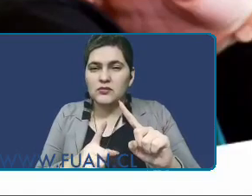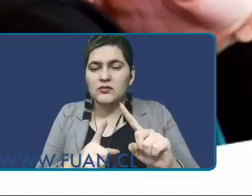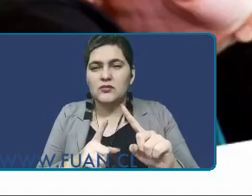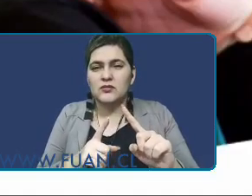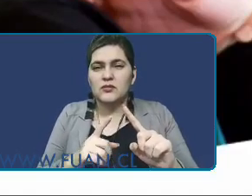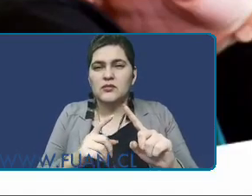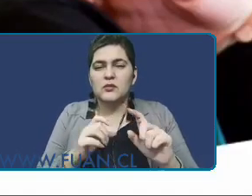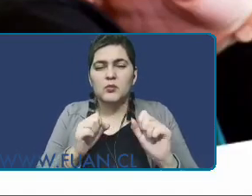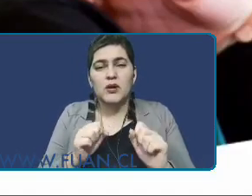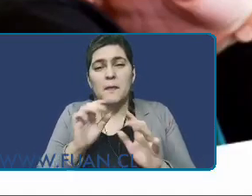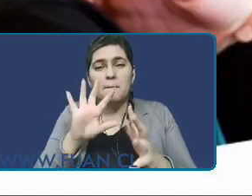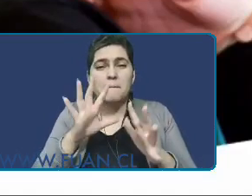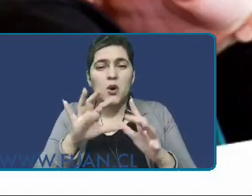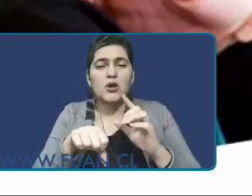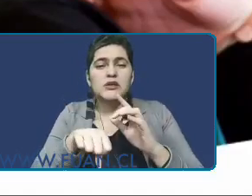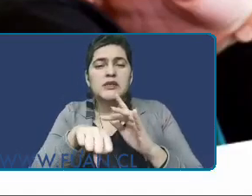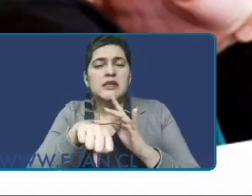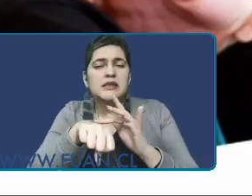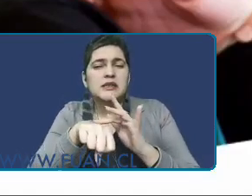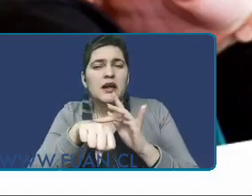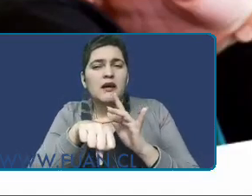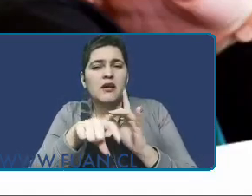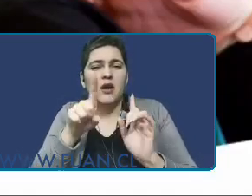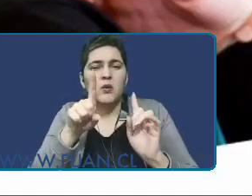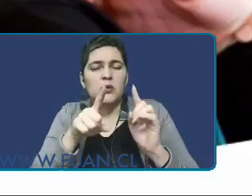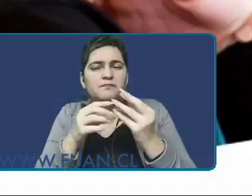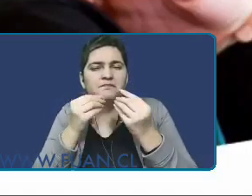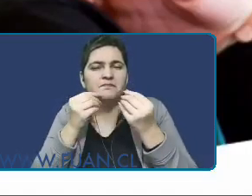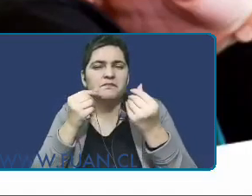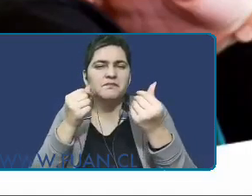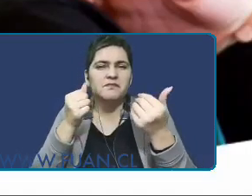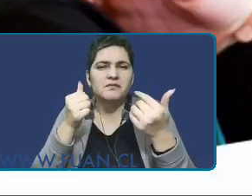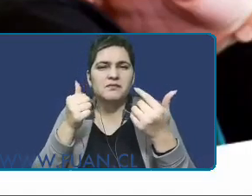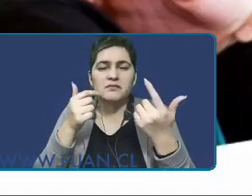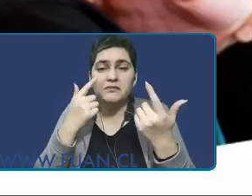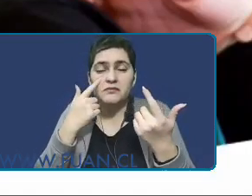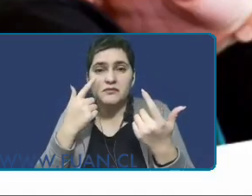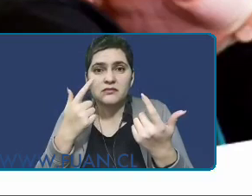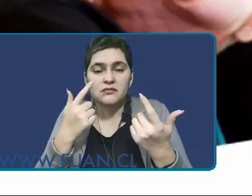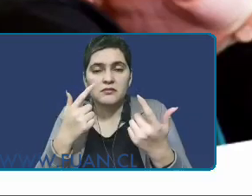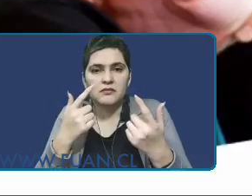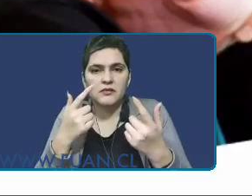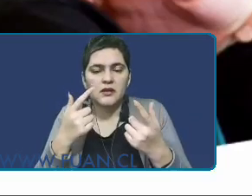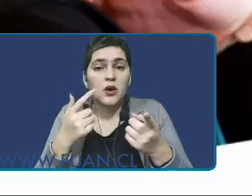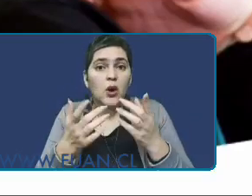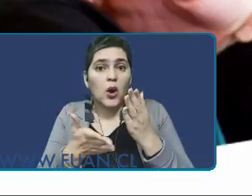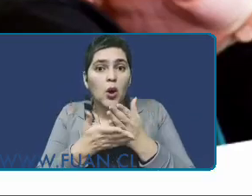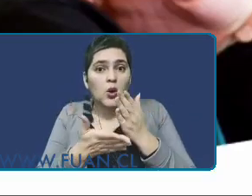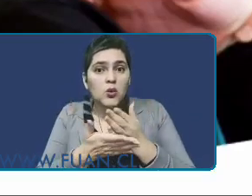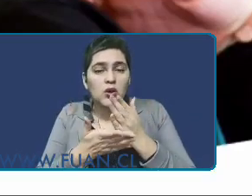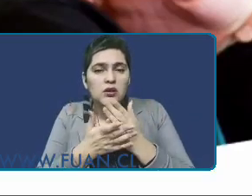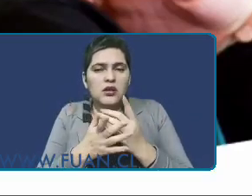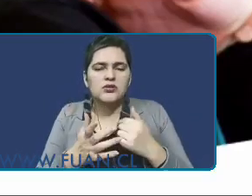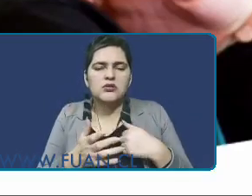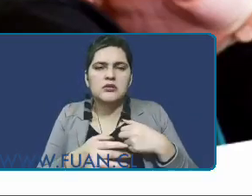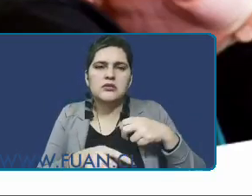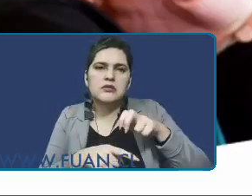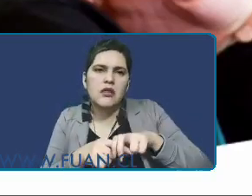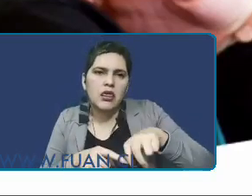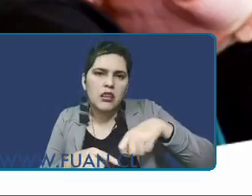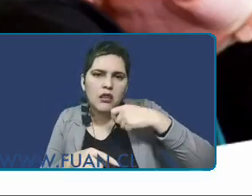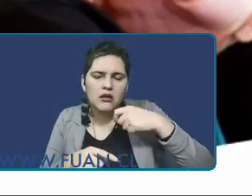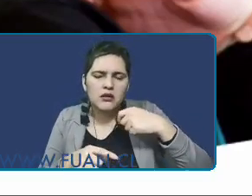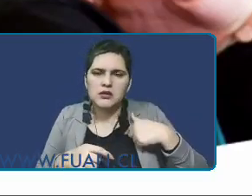en la parte sensorial. Desde el punto de vista de la conducta, me cuesta mucho estar sentado, no tolero el